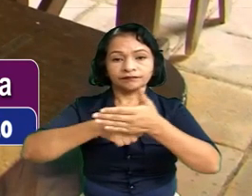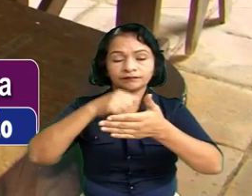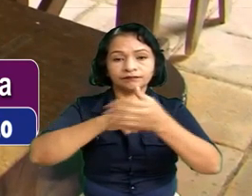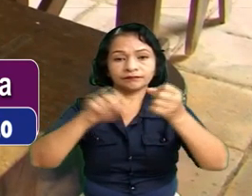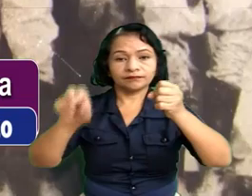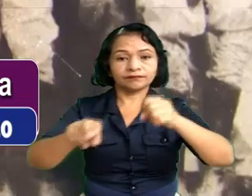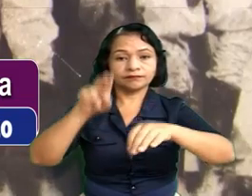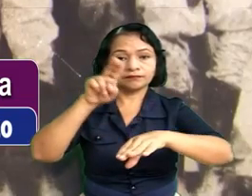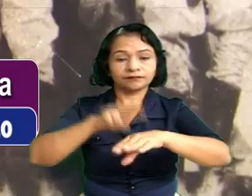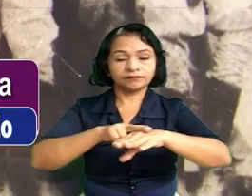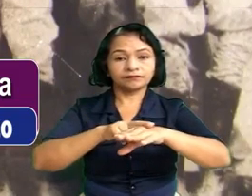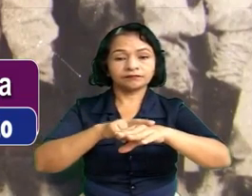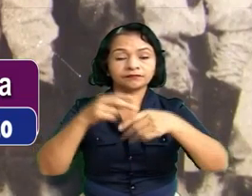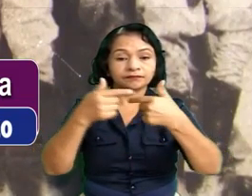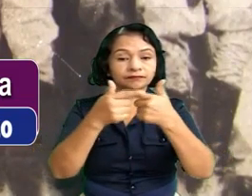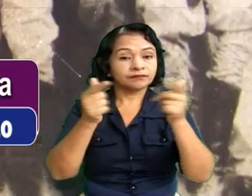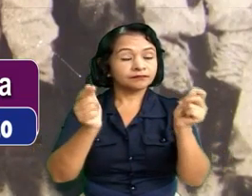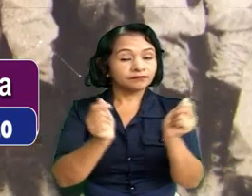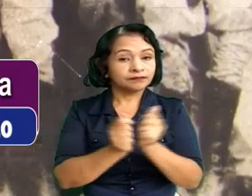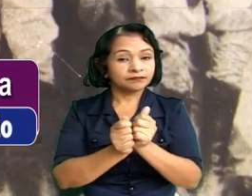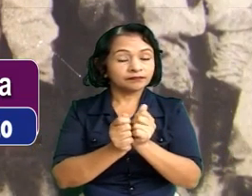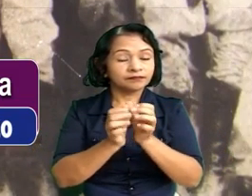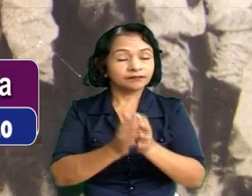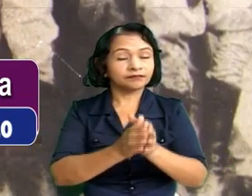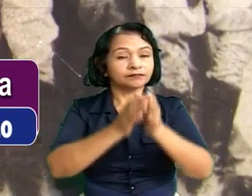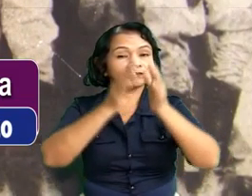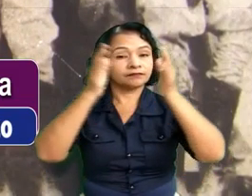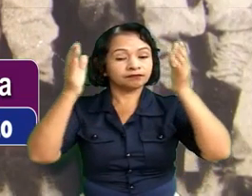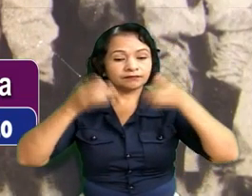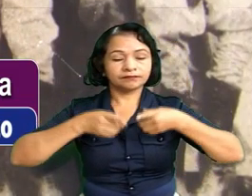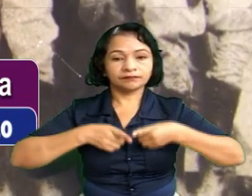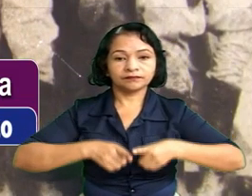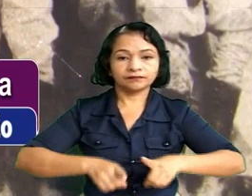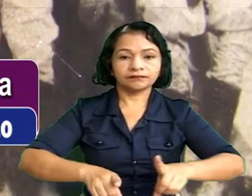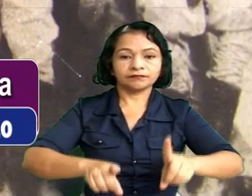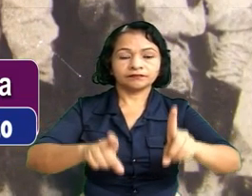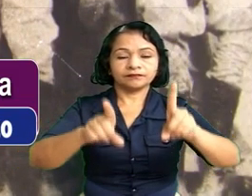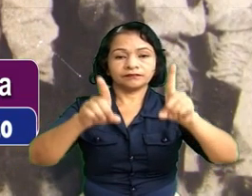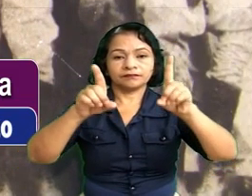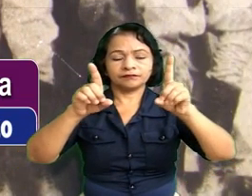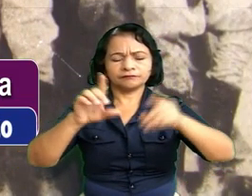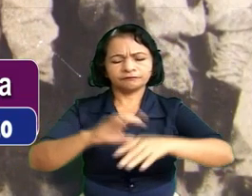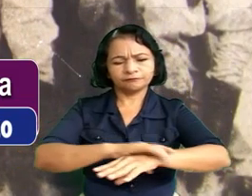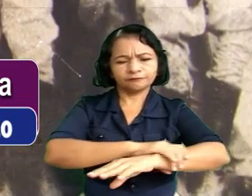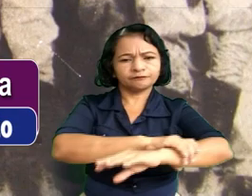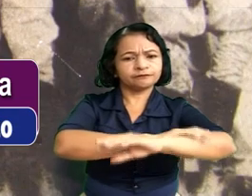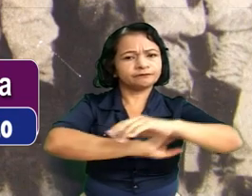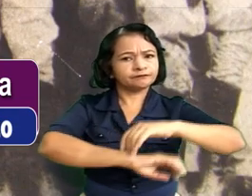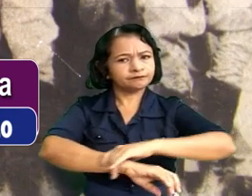nacional, pequeño, pero grande en dignidad y grande en valentía,